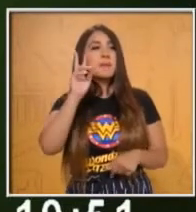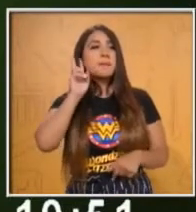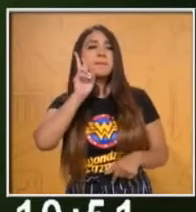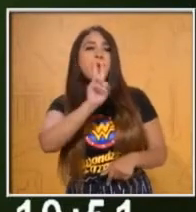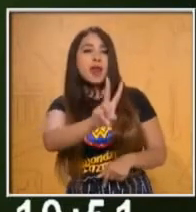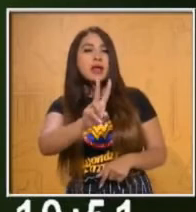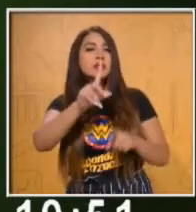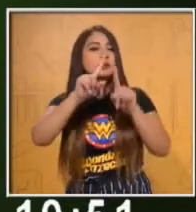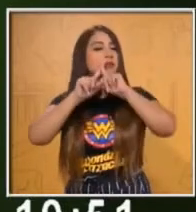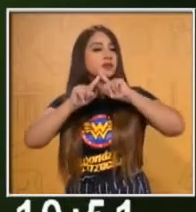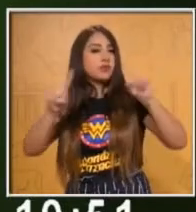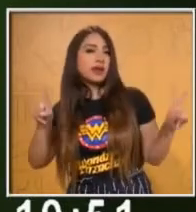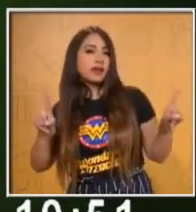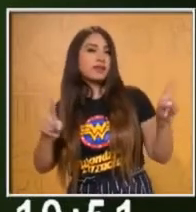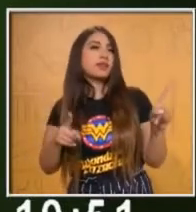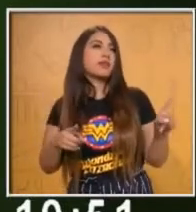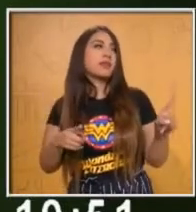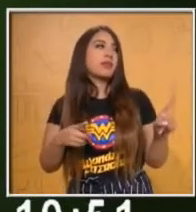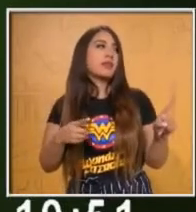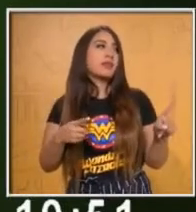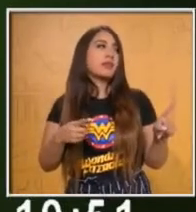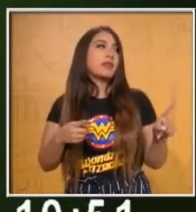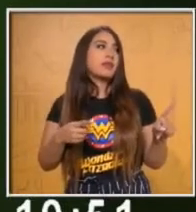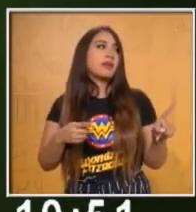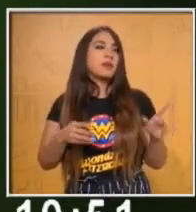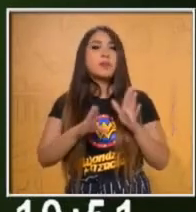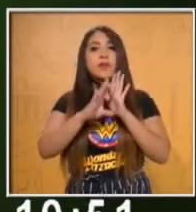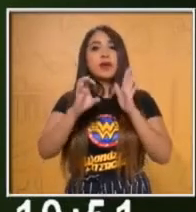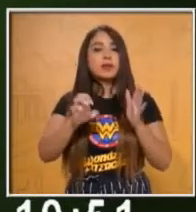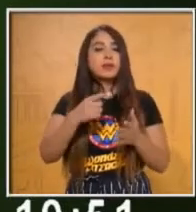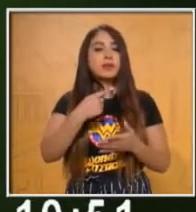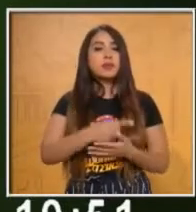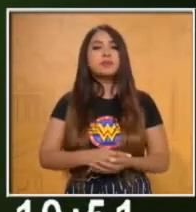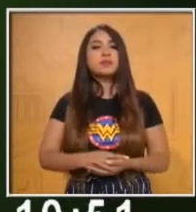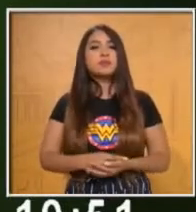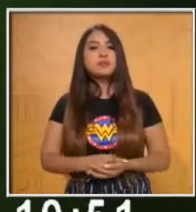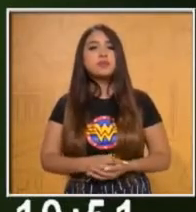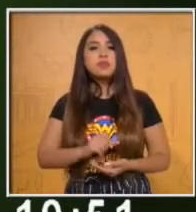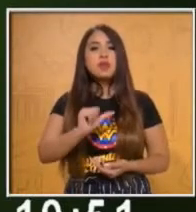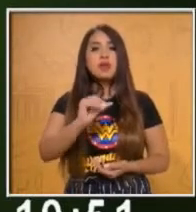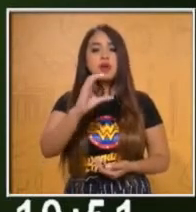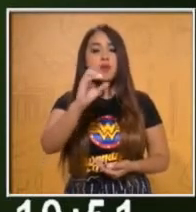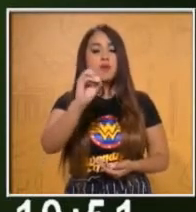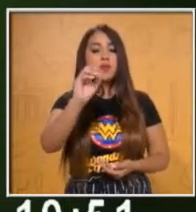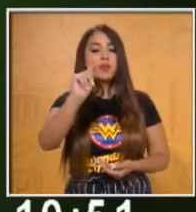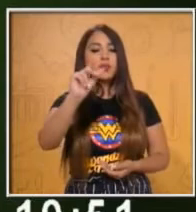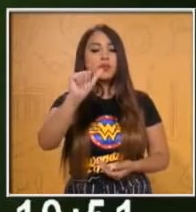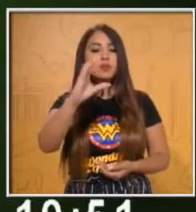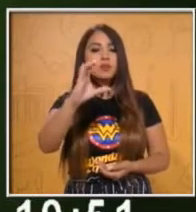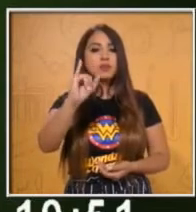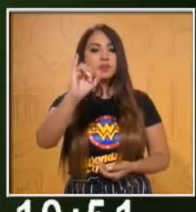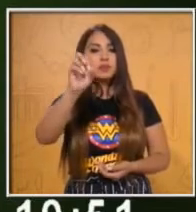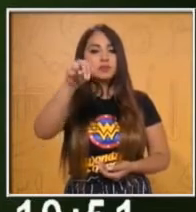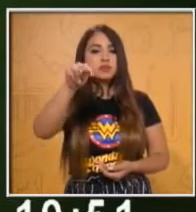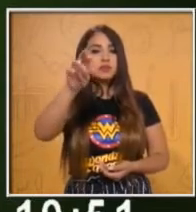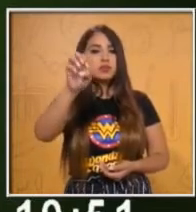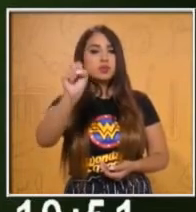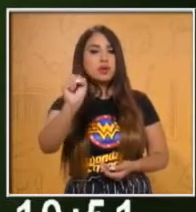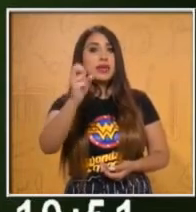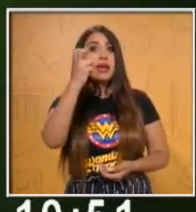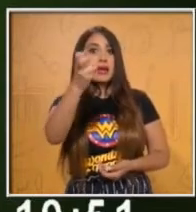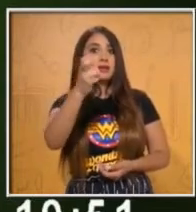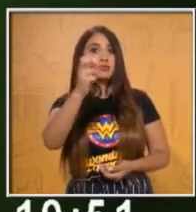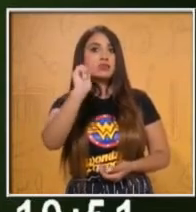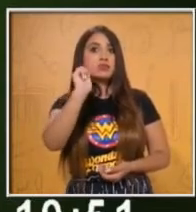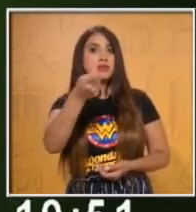diferente tono la letra, ¿sí? ¿Por qué? Porque las acotaciones te está diciendo qué es lo que hace el